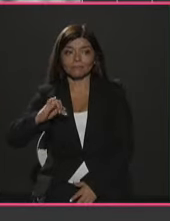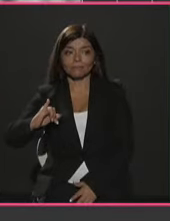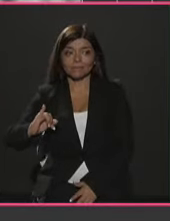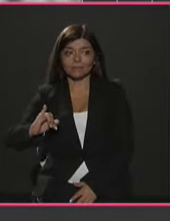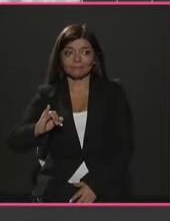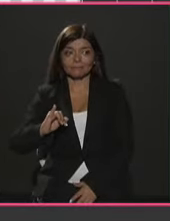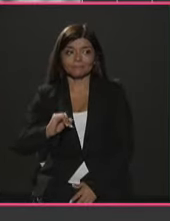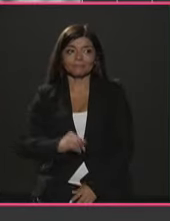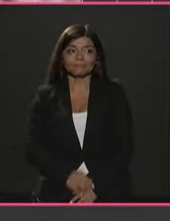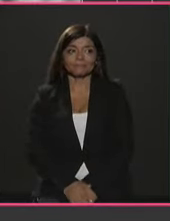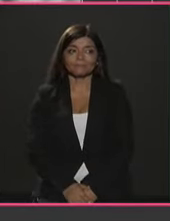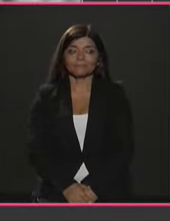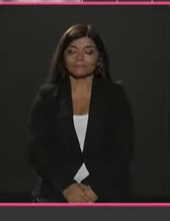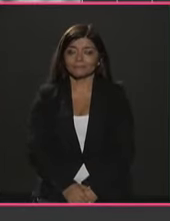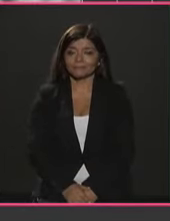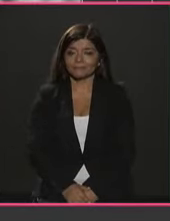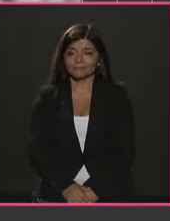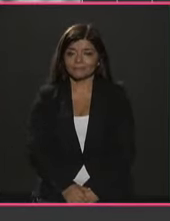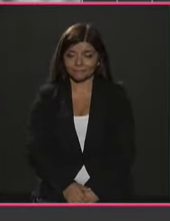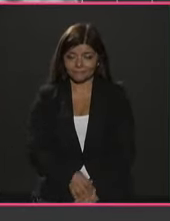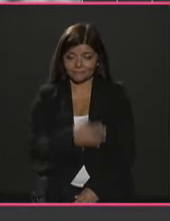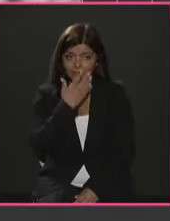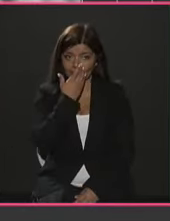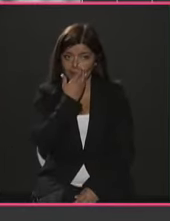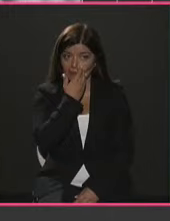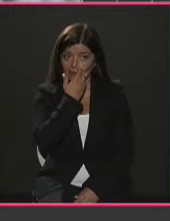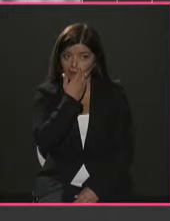bp gracias